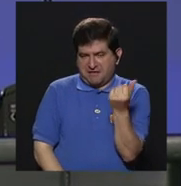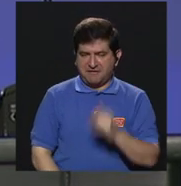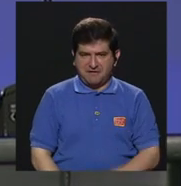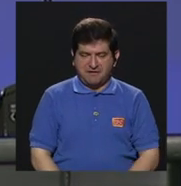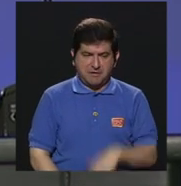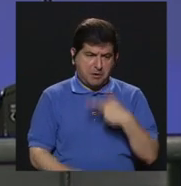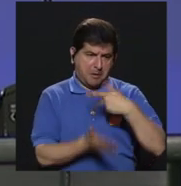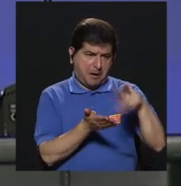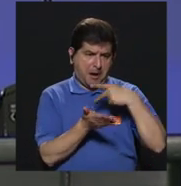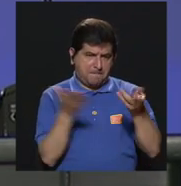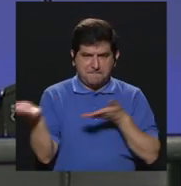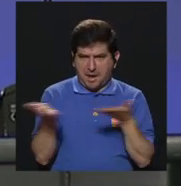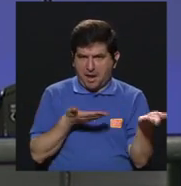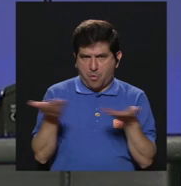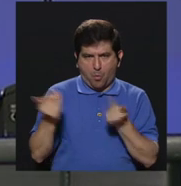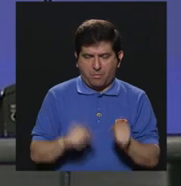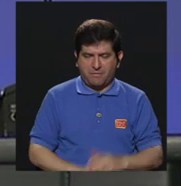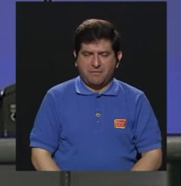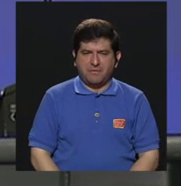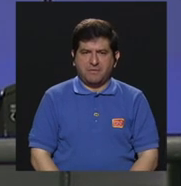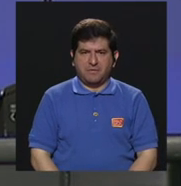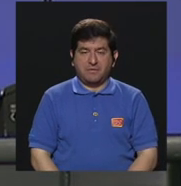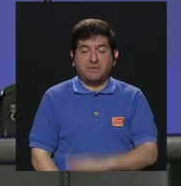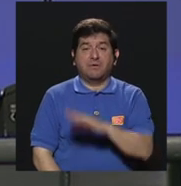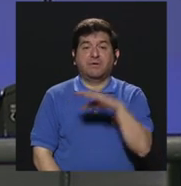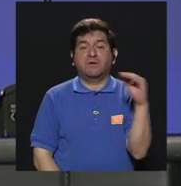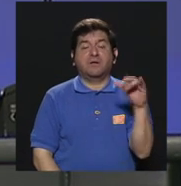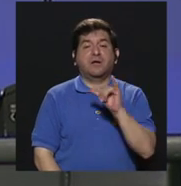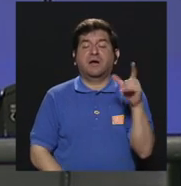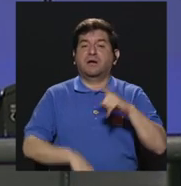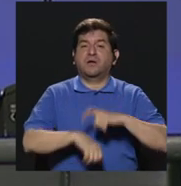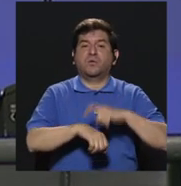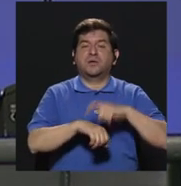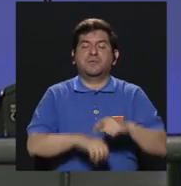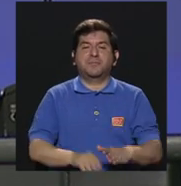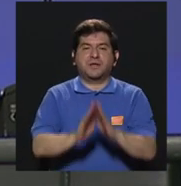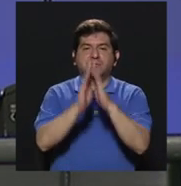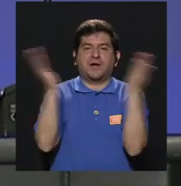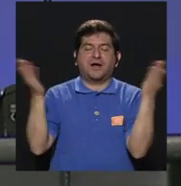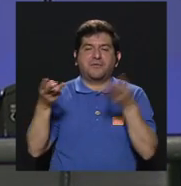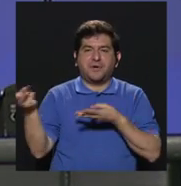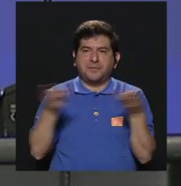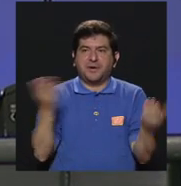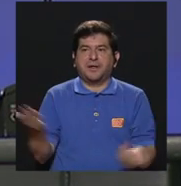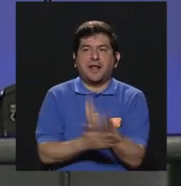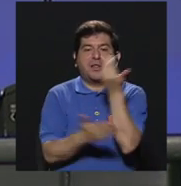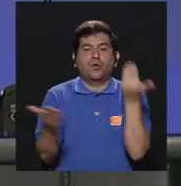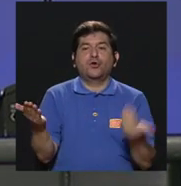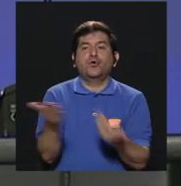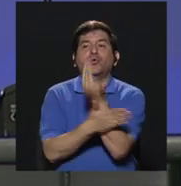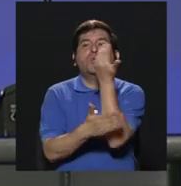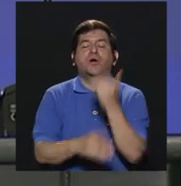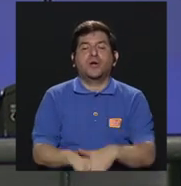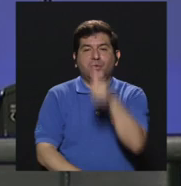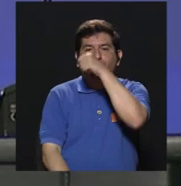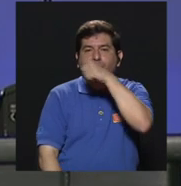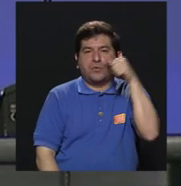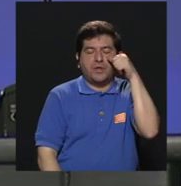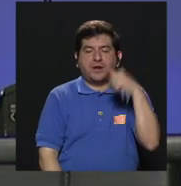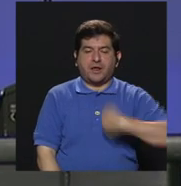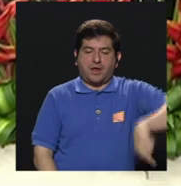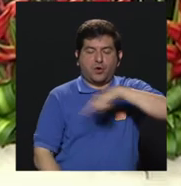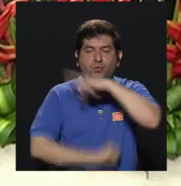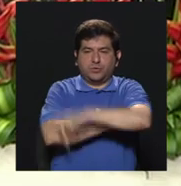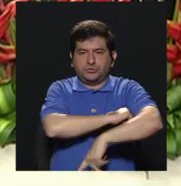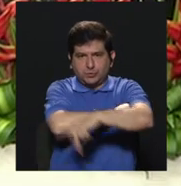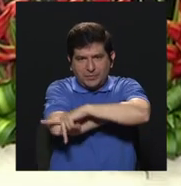en el pago de esos servicios, a la vez que abren un mercado nuevo para la droga en nuestros países.